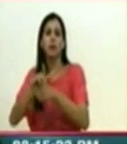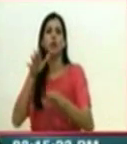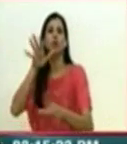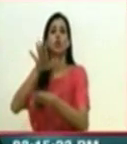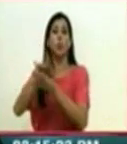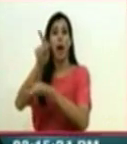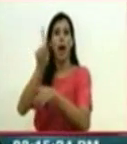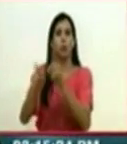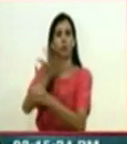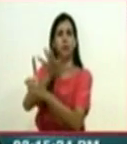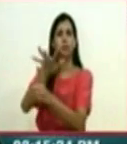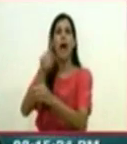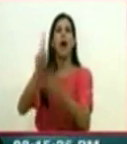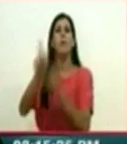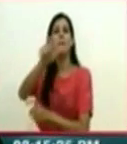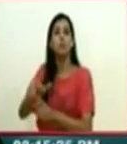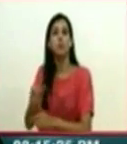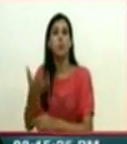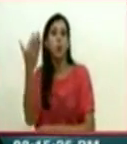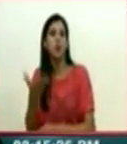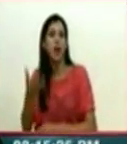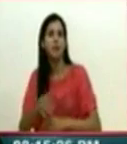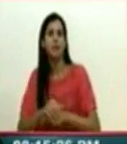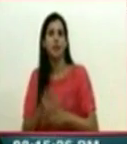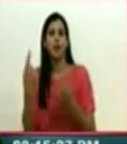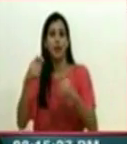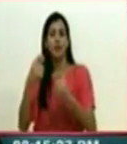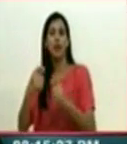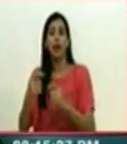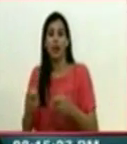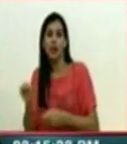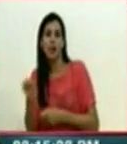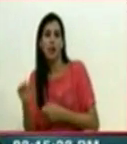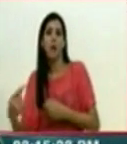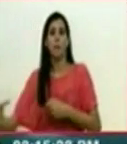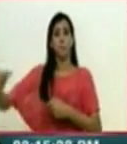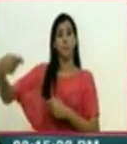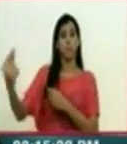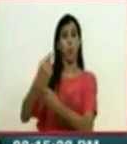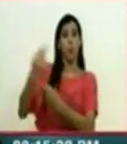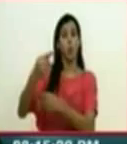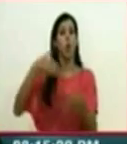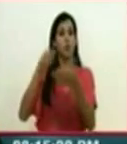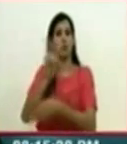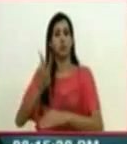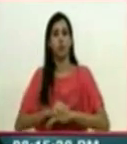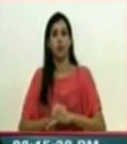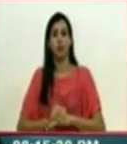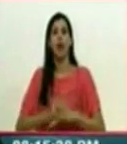funcionarios clave y ha intentado varias provocaciones contra Venezuela. La